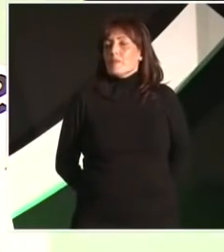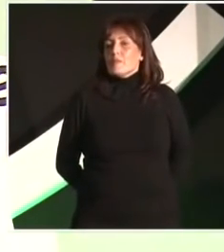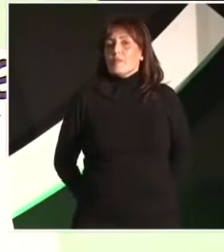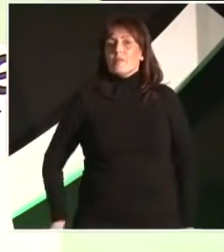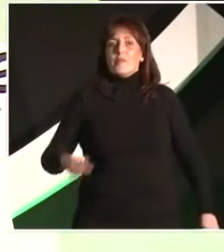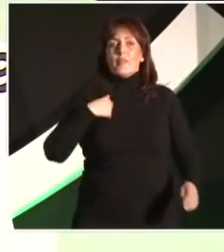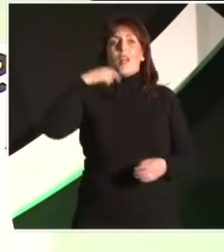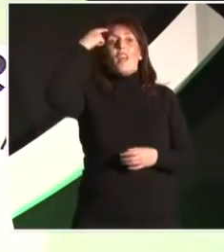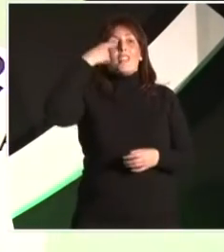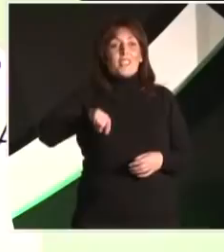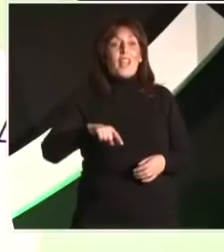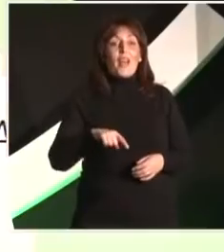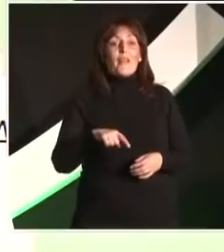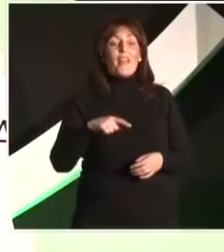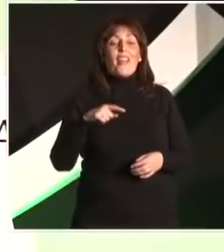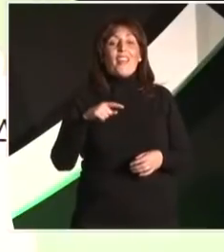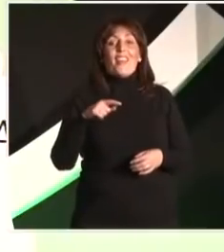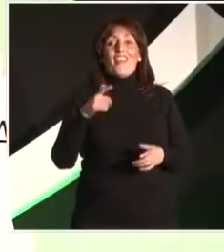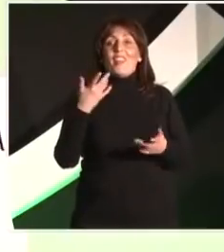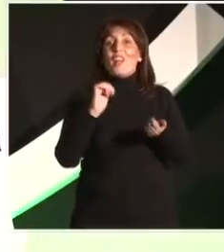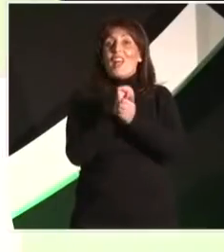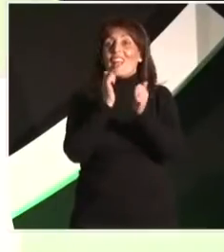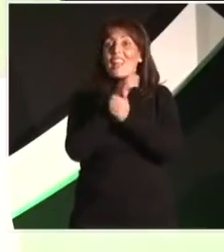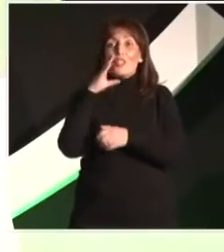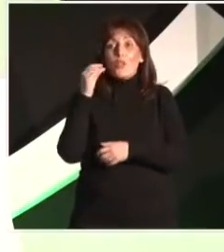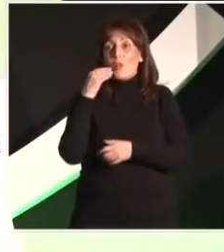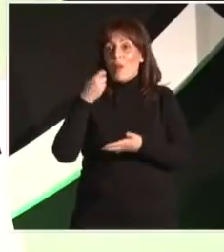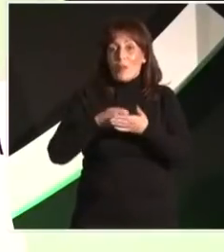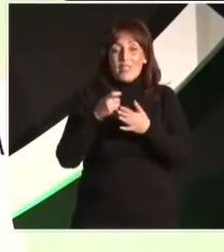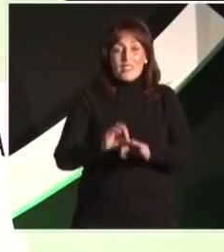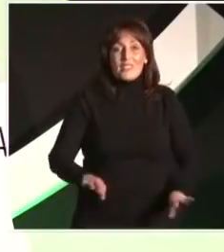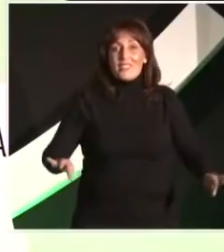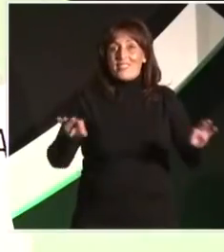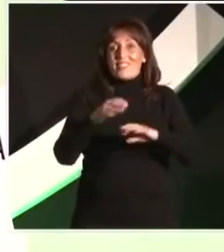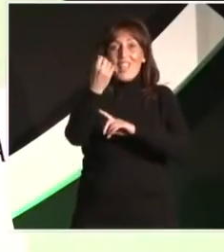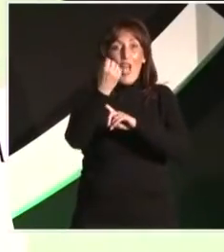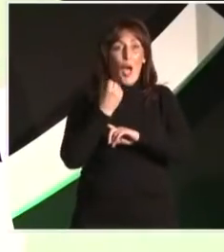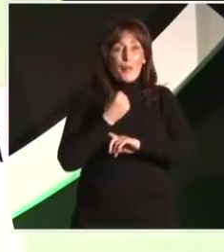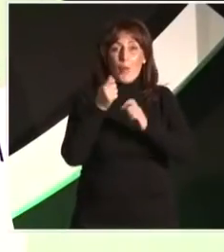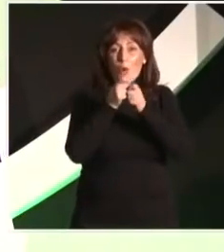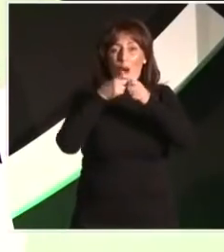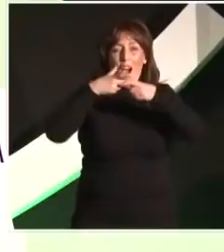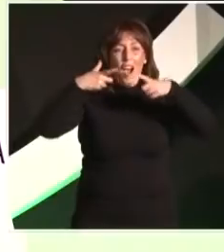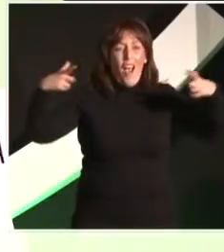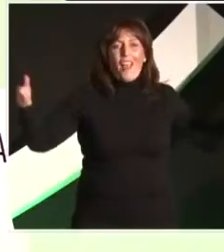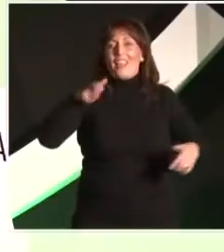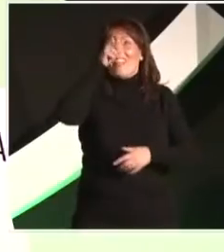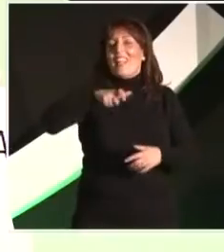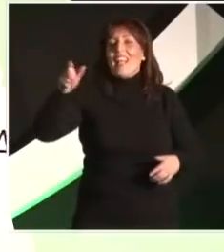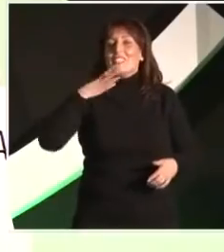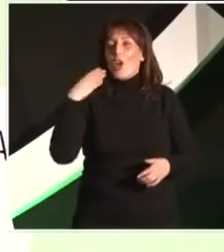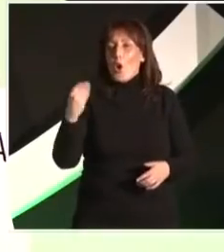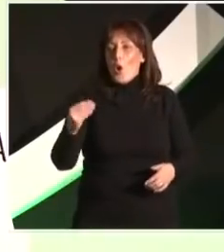Y sabéis lo que tampoco se puede pagar con un crédito bancario, que tengamos el apoyo creciente de la gente más